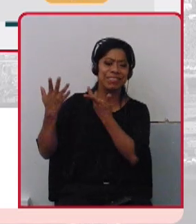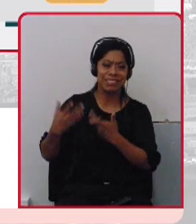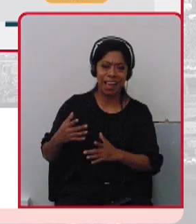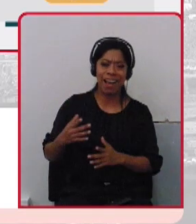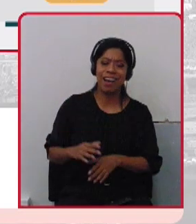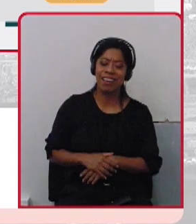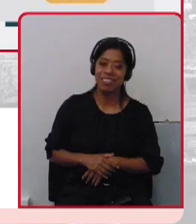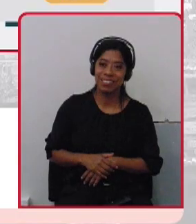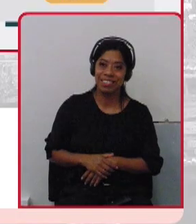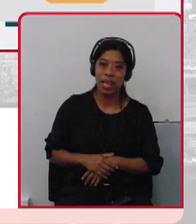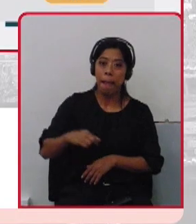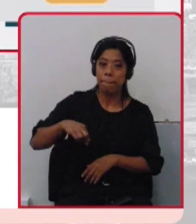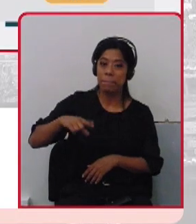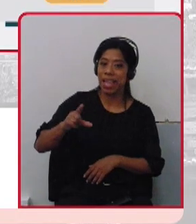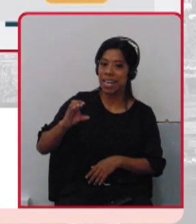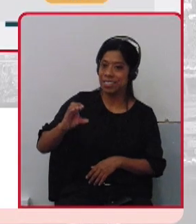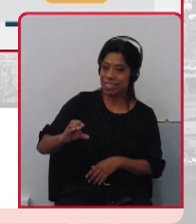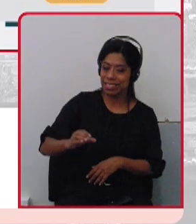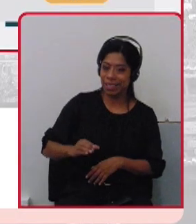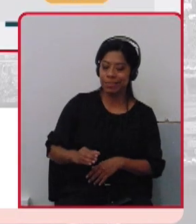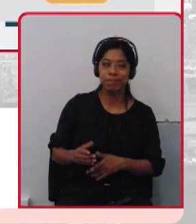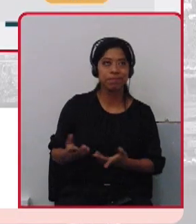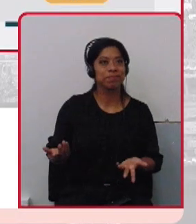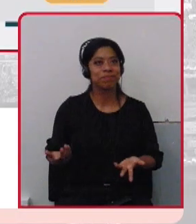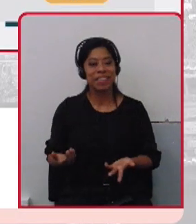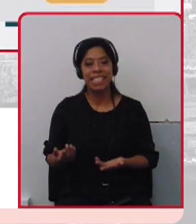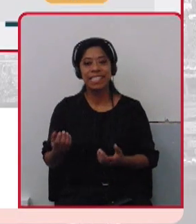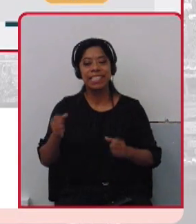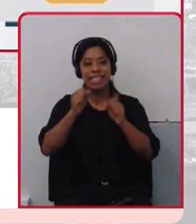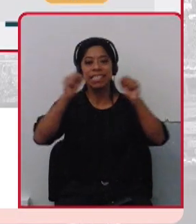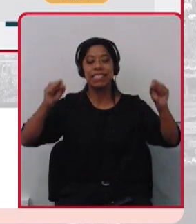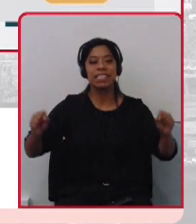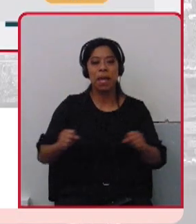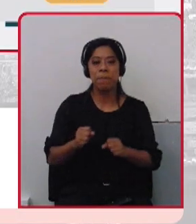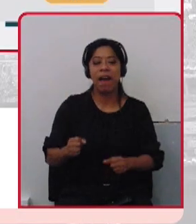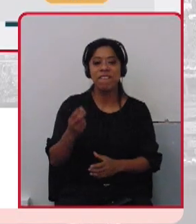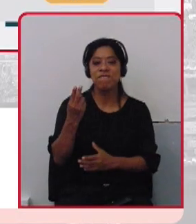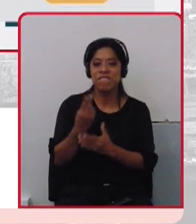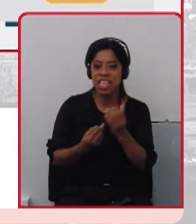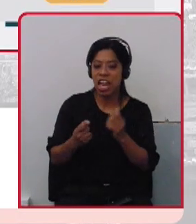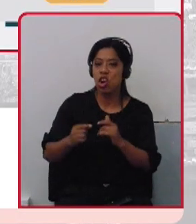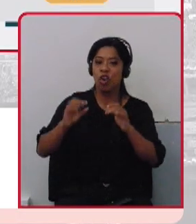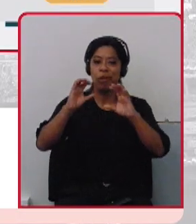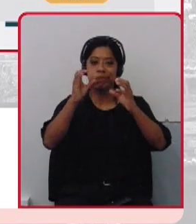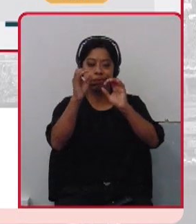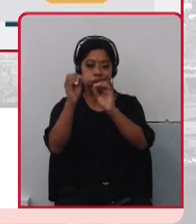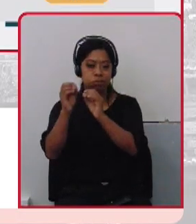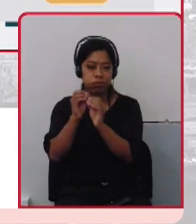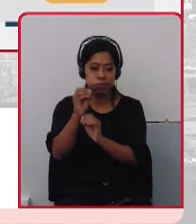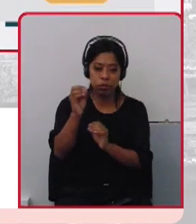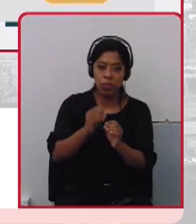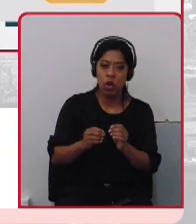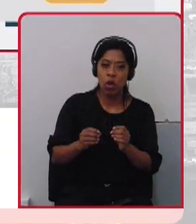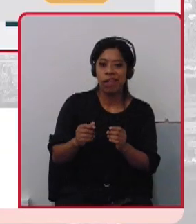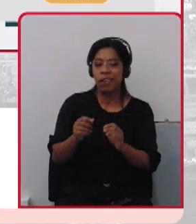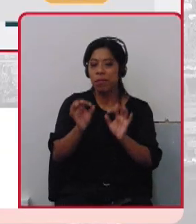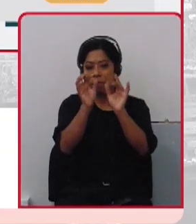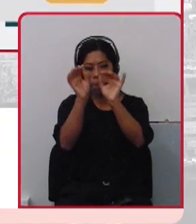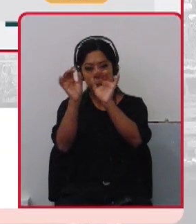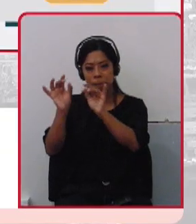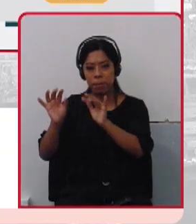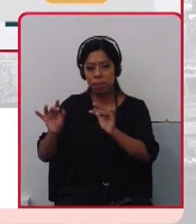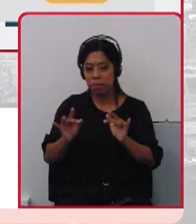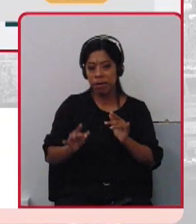industria. El PLC emite pues este sistema binario, hay códigos que nosotros podemos utilizar para